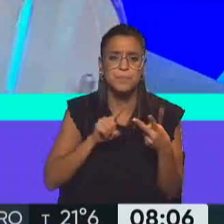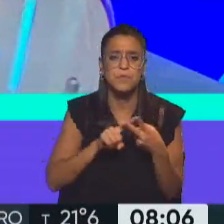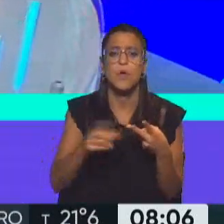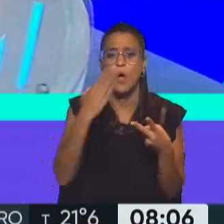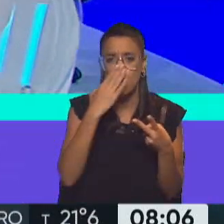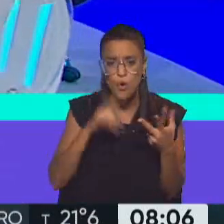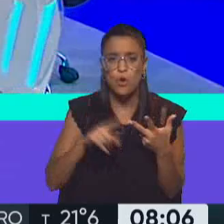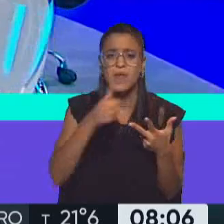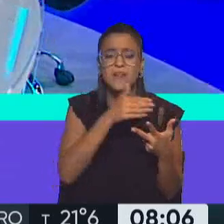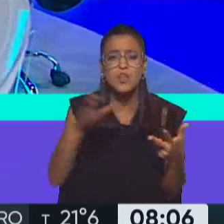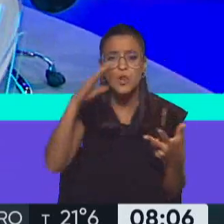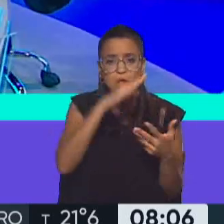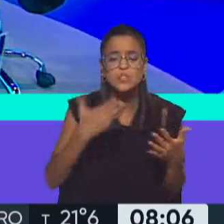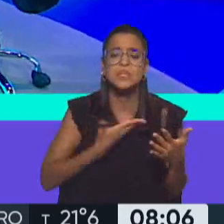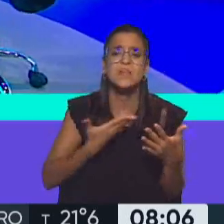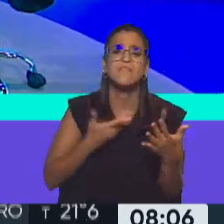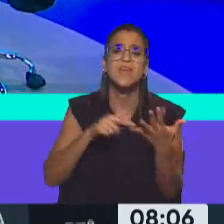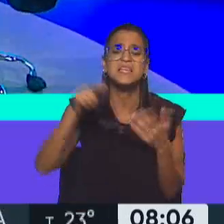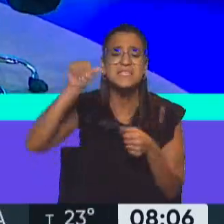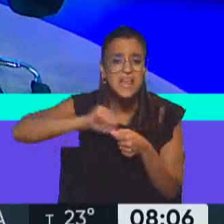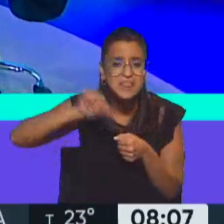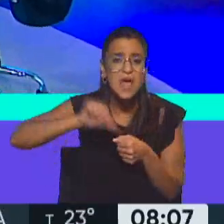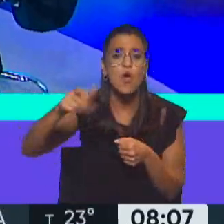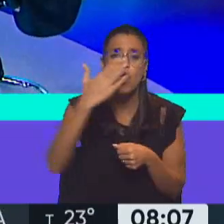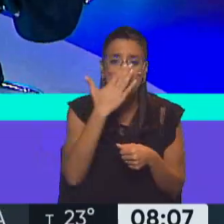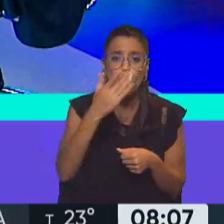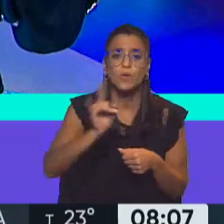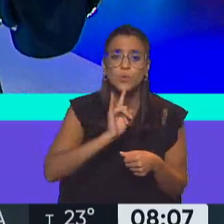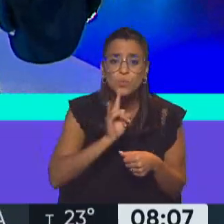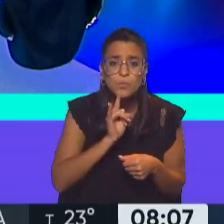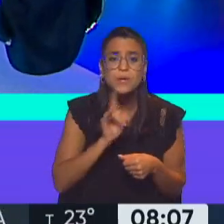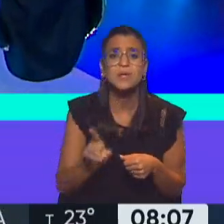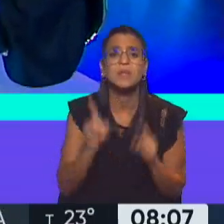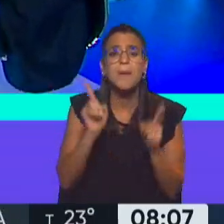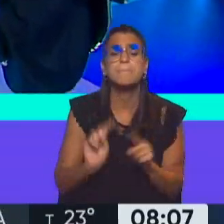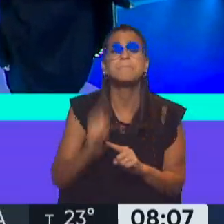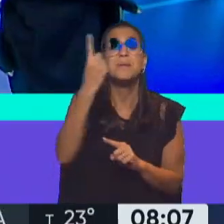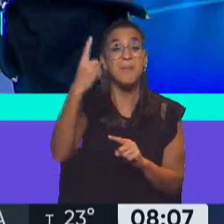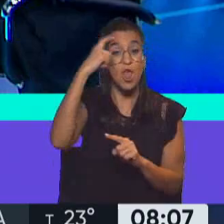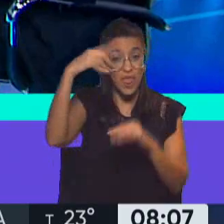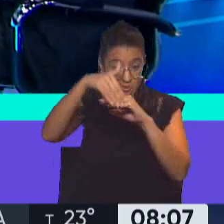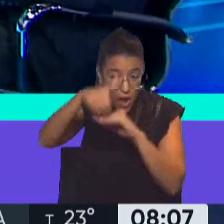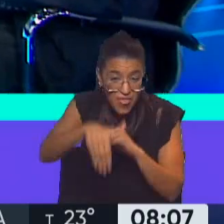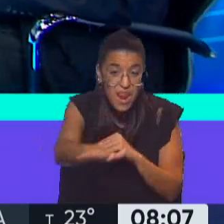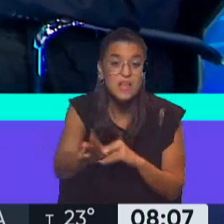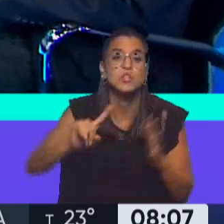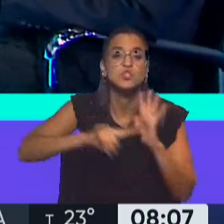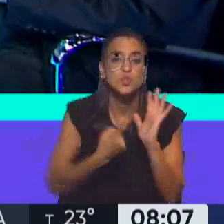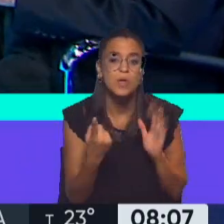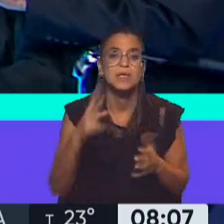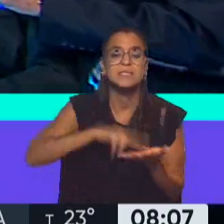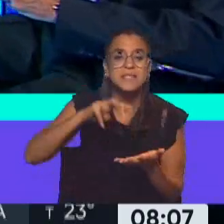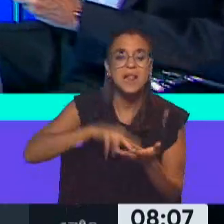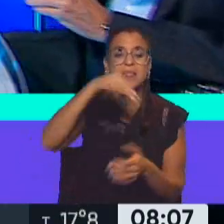de Córdoba, Río Negro, Santa Fe, Santiago del Estero, Córdoba, Tucumán. A partir del 1 de enero, Ciudad de Buenos Aires,